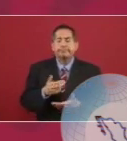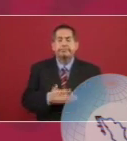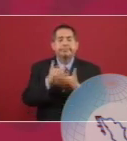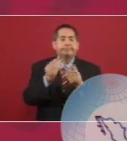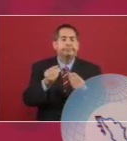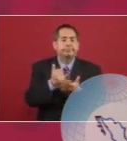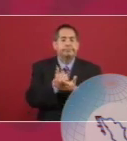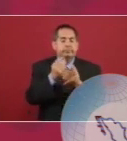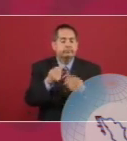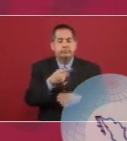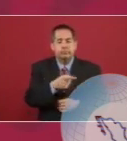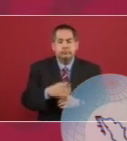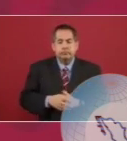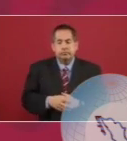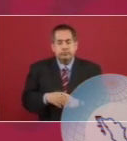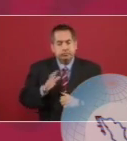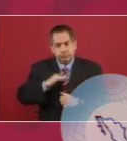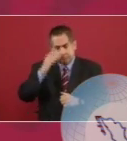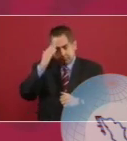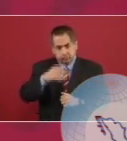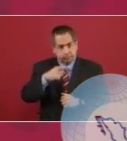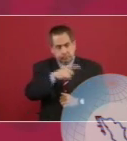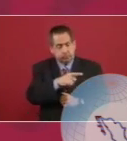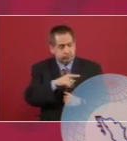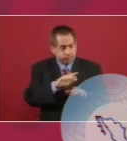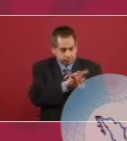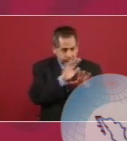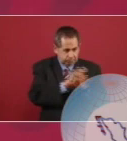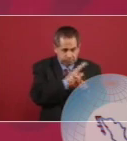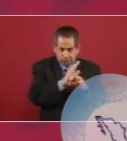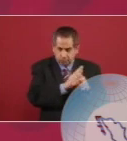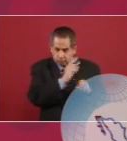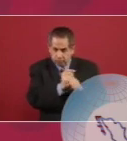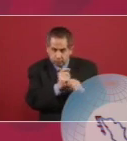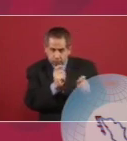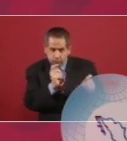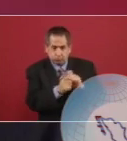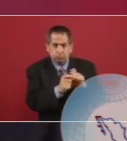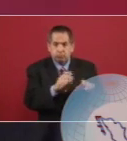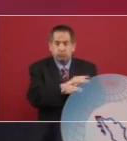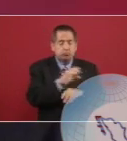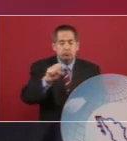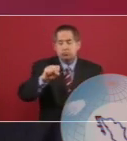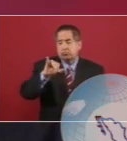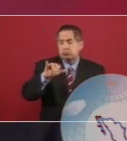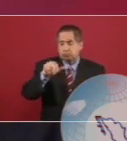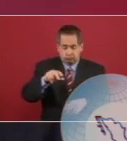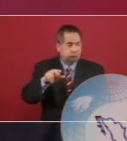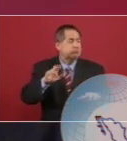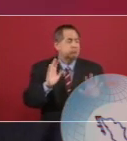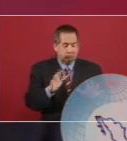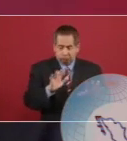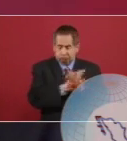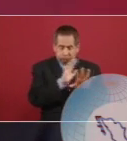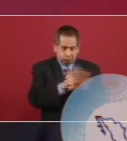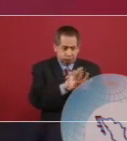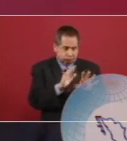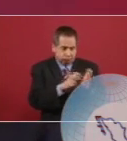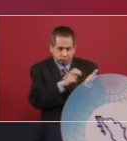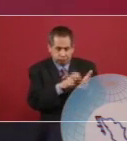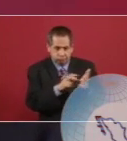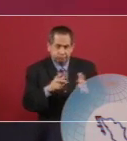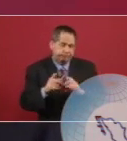mucho. Y ya se está renovando la Suprema Corte de Justicia.